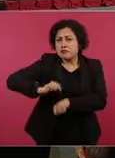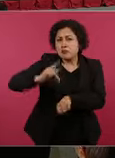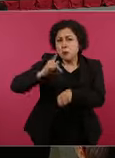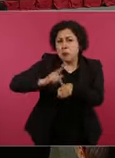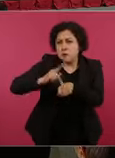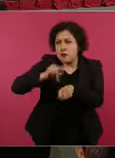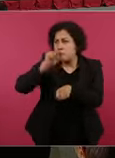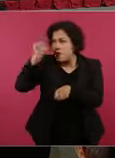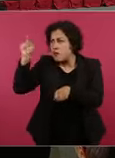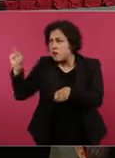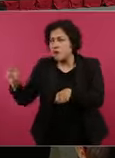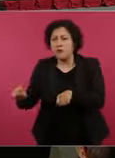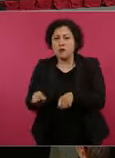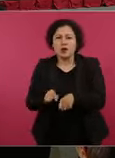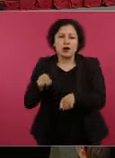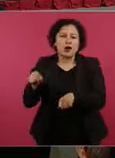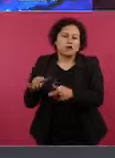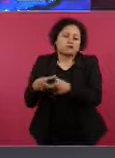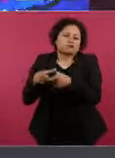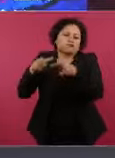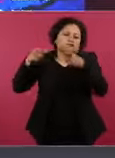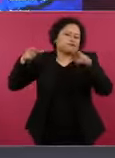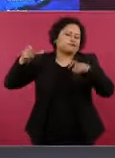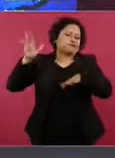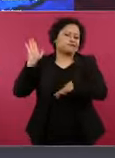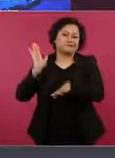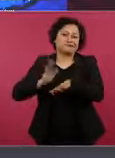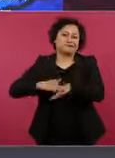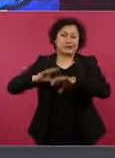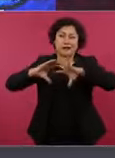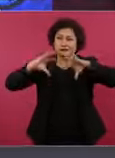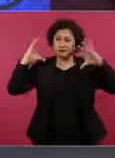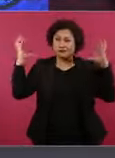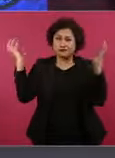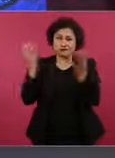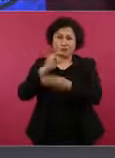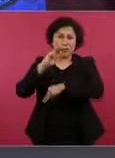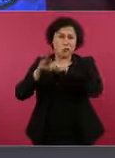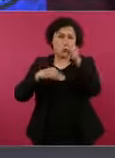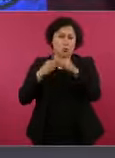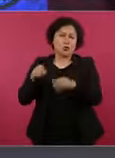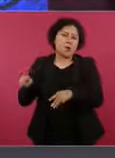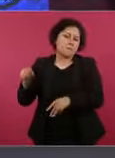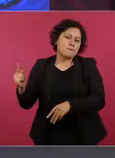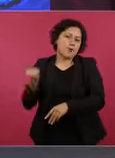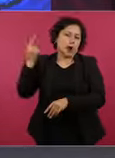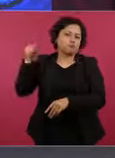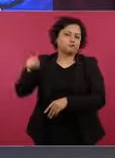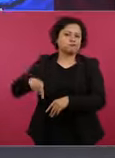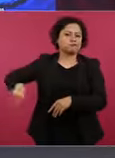una región compacta con zonas arqueológicas de una